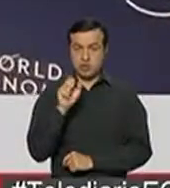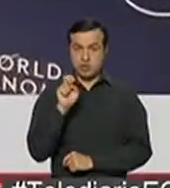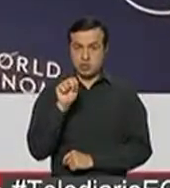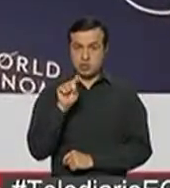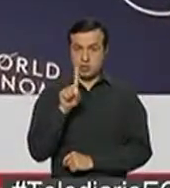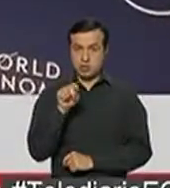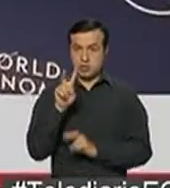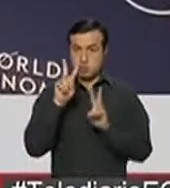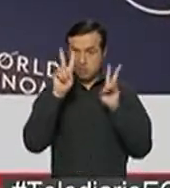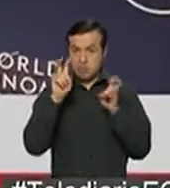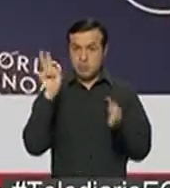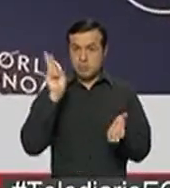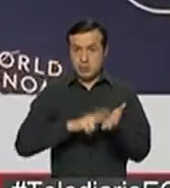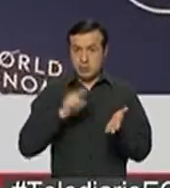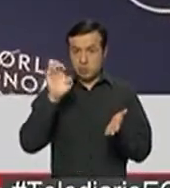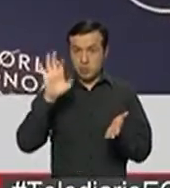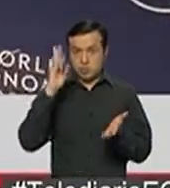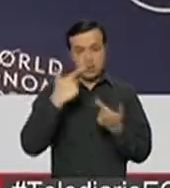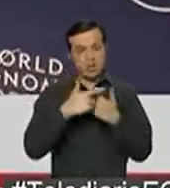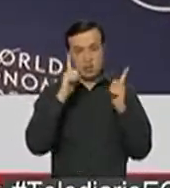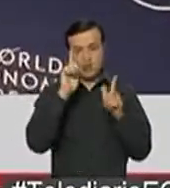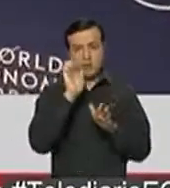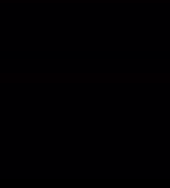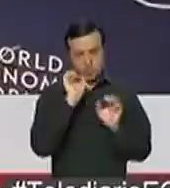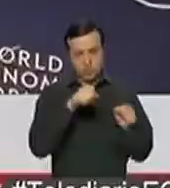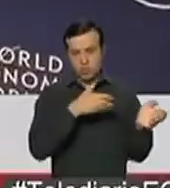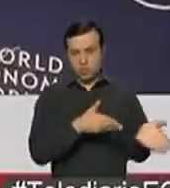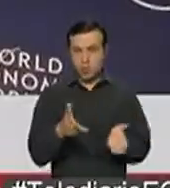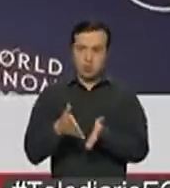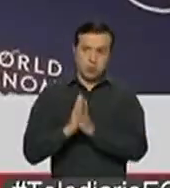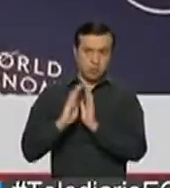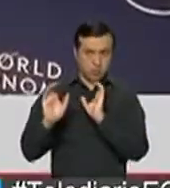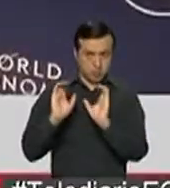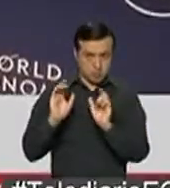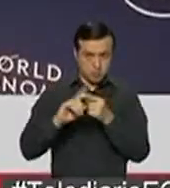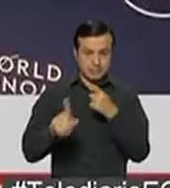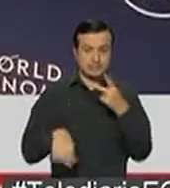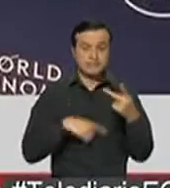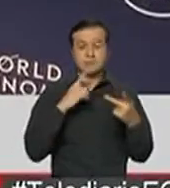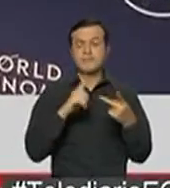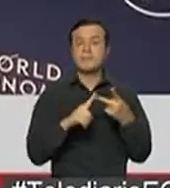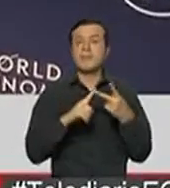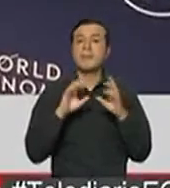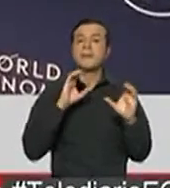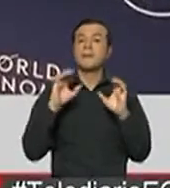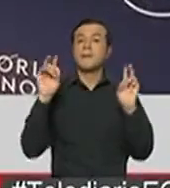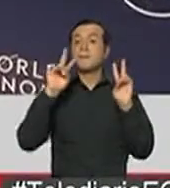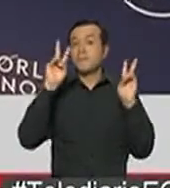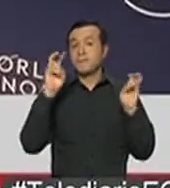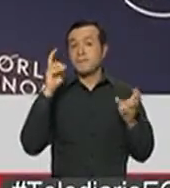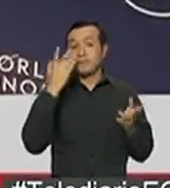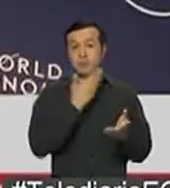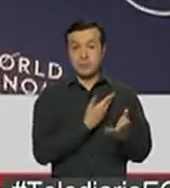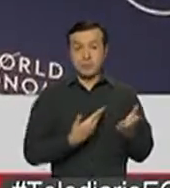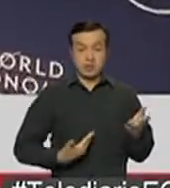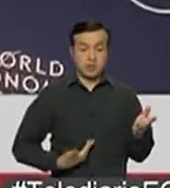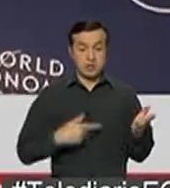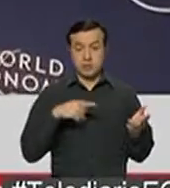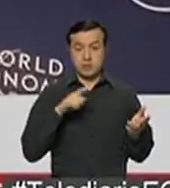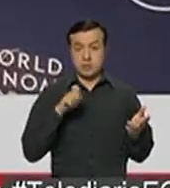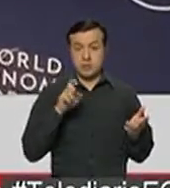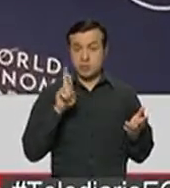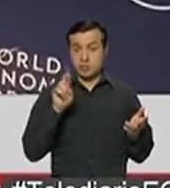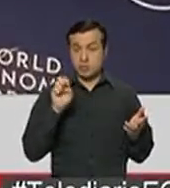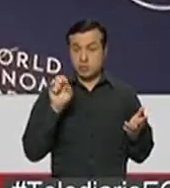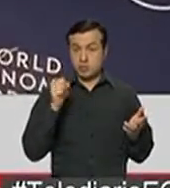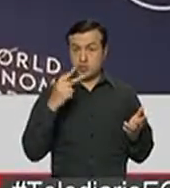la eliminación de la visa Schengen para los ecuatorianos. También se va a conversar sobre la posible visita del presidente Pedro Sánchez y su